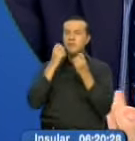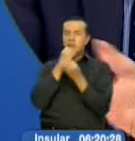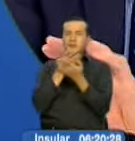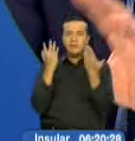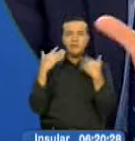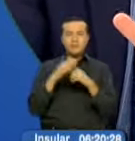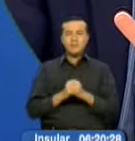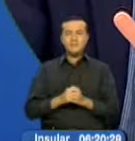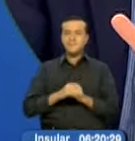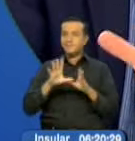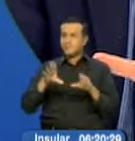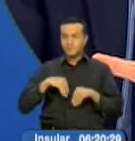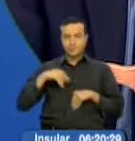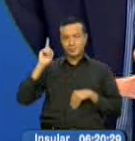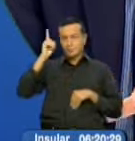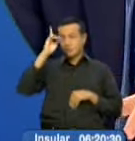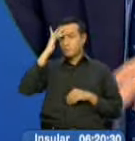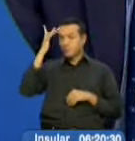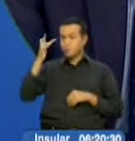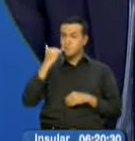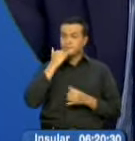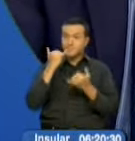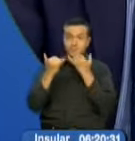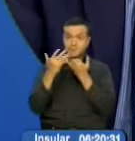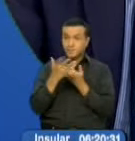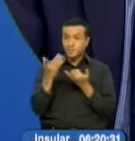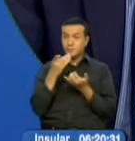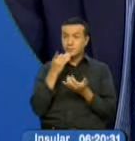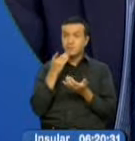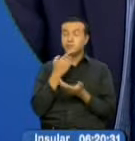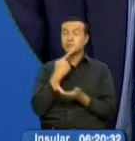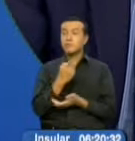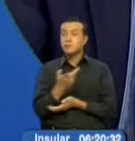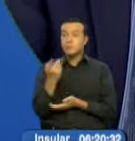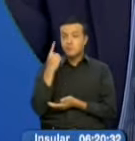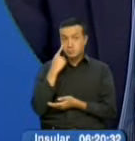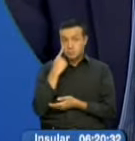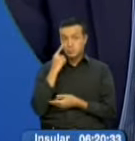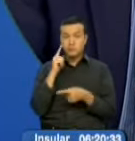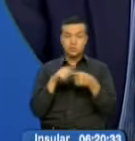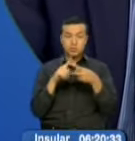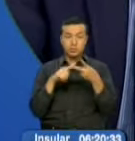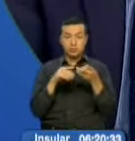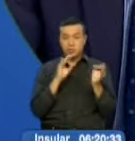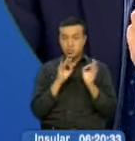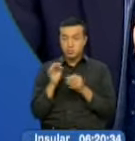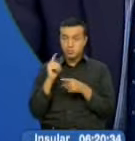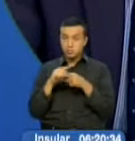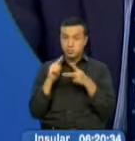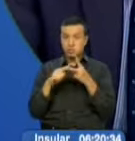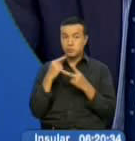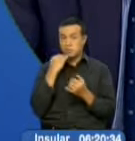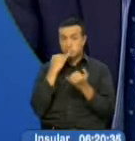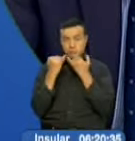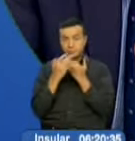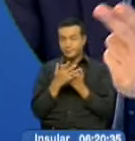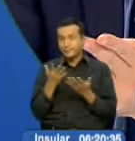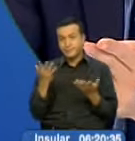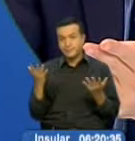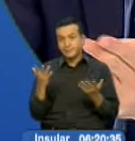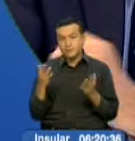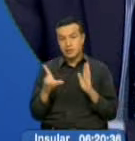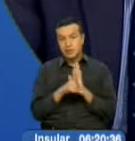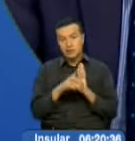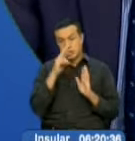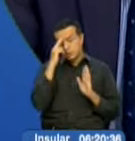pronunciado y dice no procede por inconsistencia, incluso en la apelación donde se presentan dos tipos de apelaciones y que eso sería irse contra